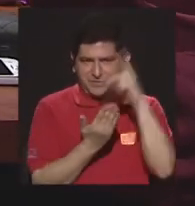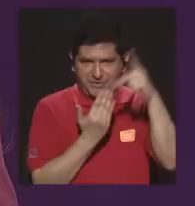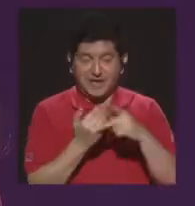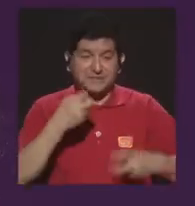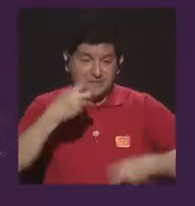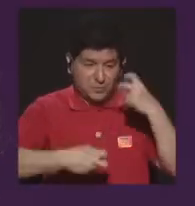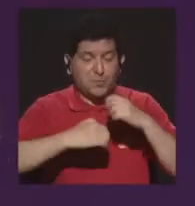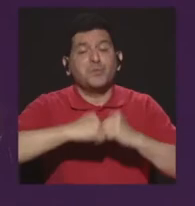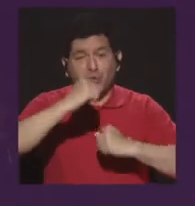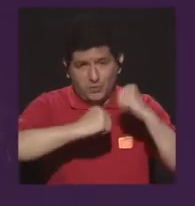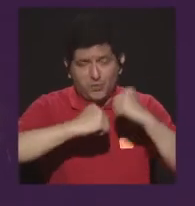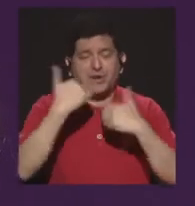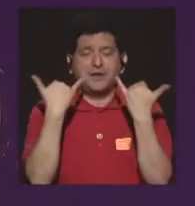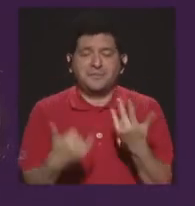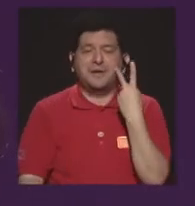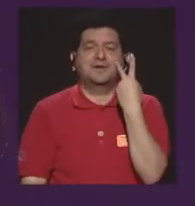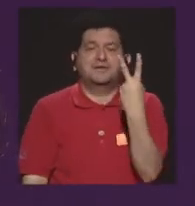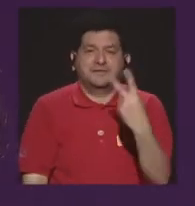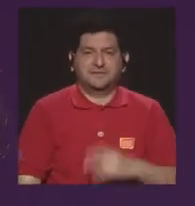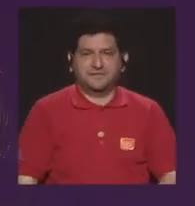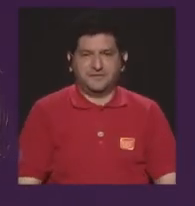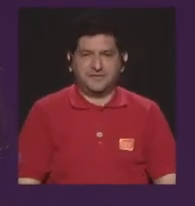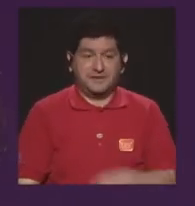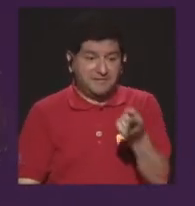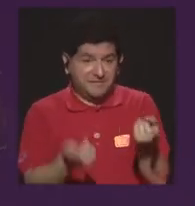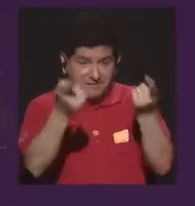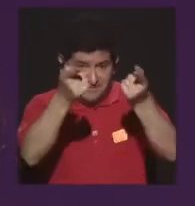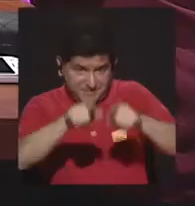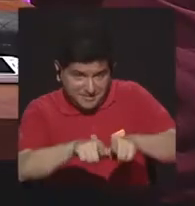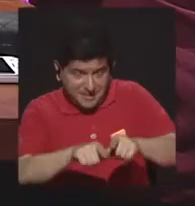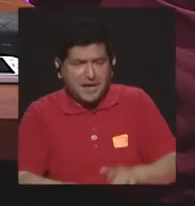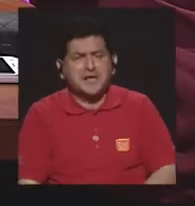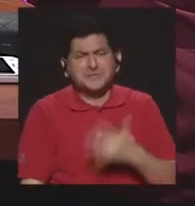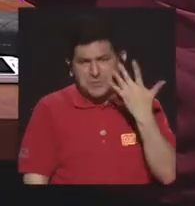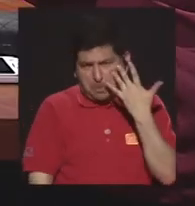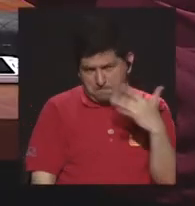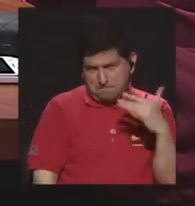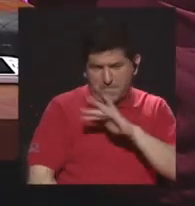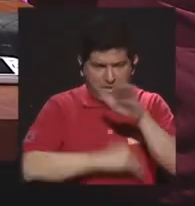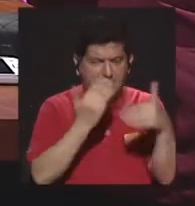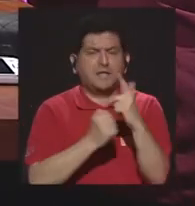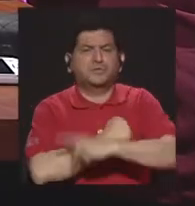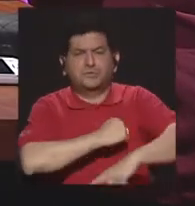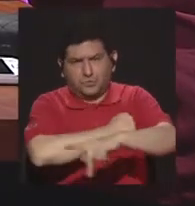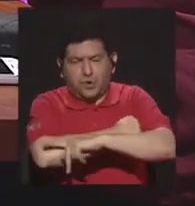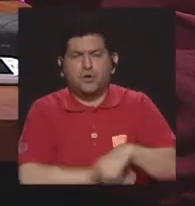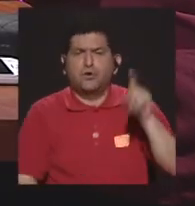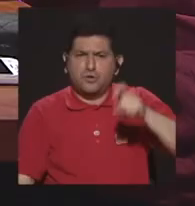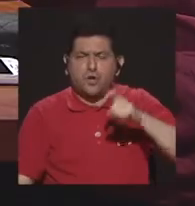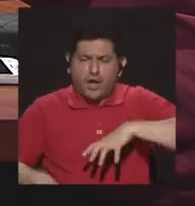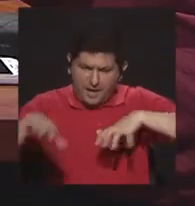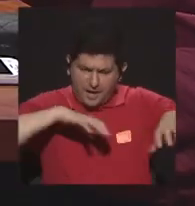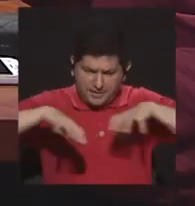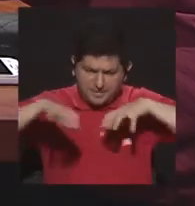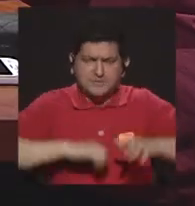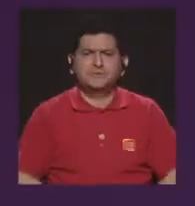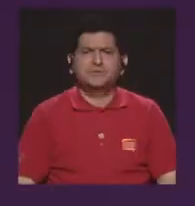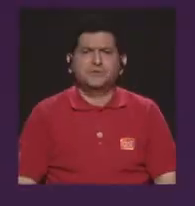que es estructural, que ya vimos que es muy parecida en todos nuestros países y que debemos actuar de manera